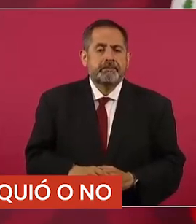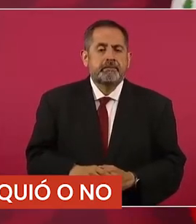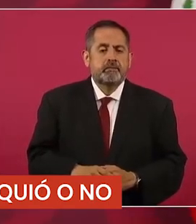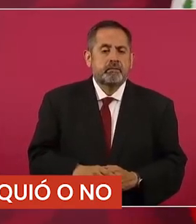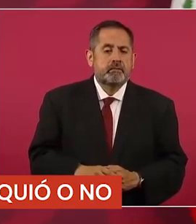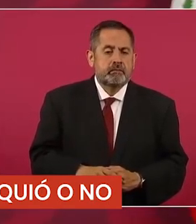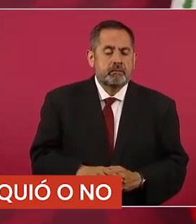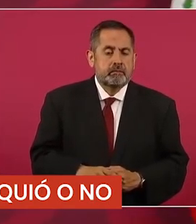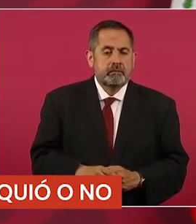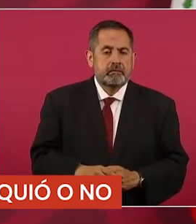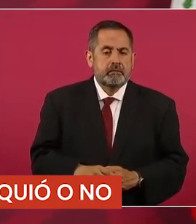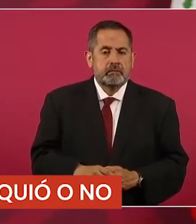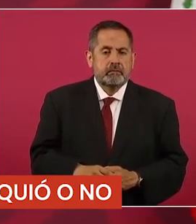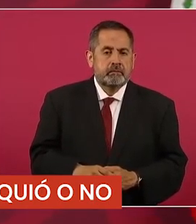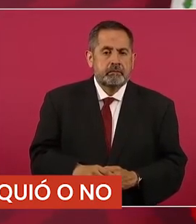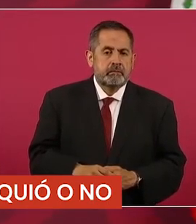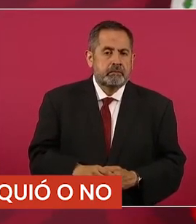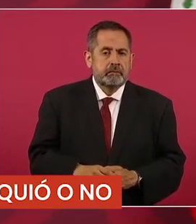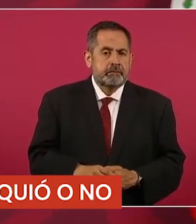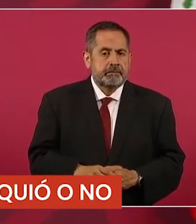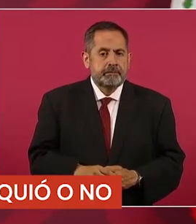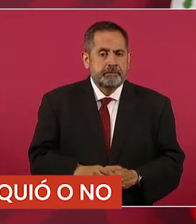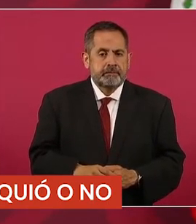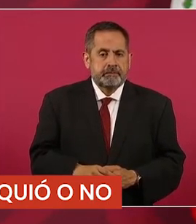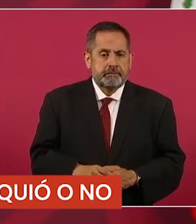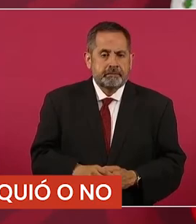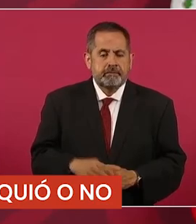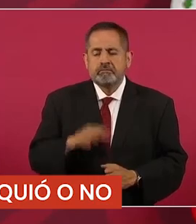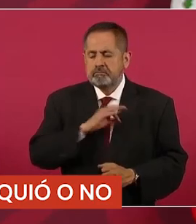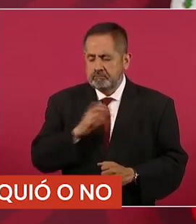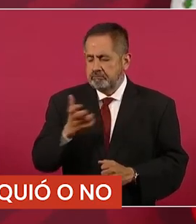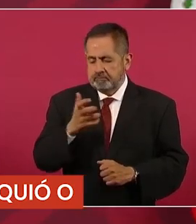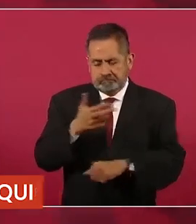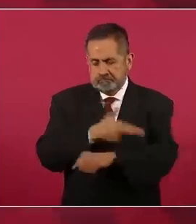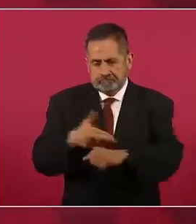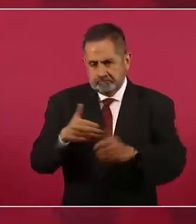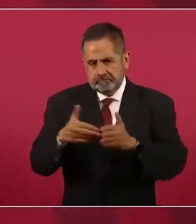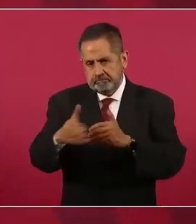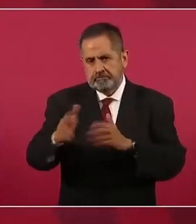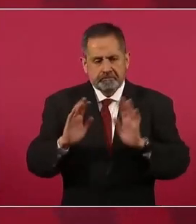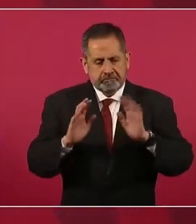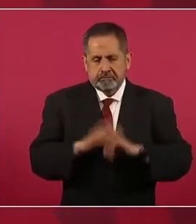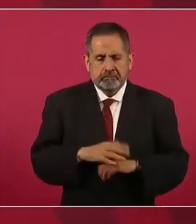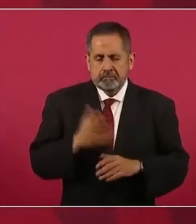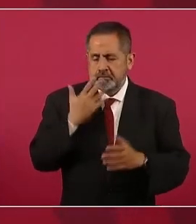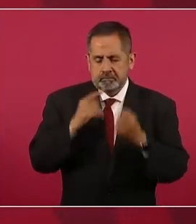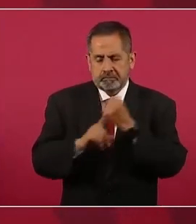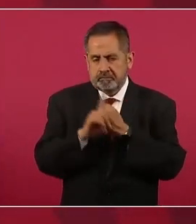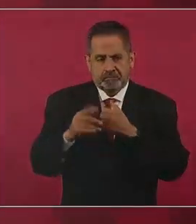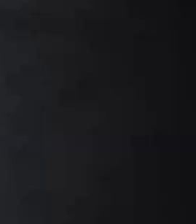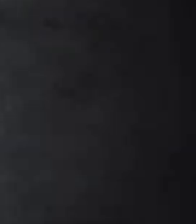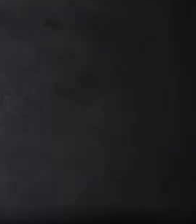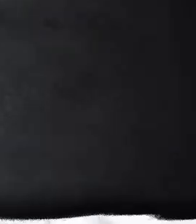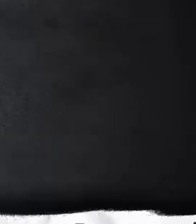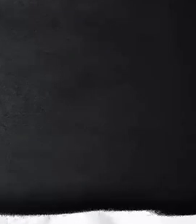Y lo podemos lograr sin ningún problema.